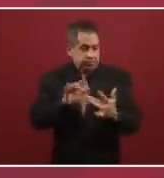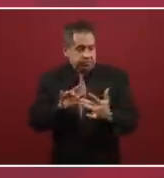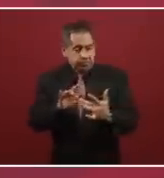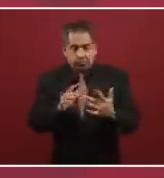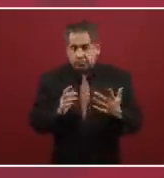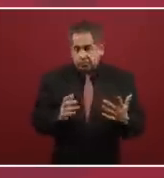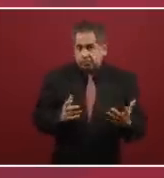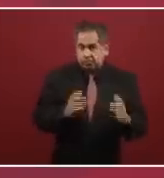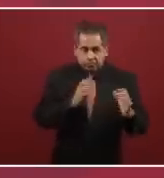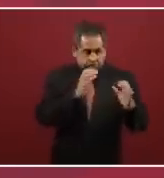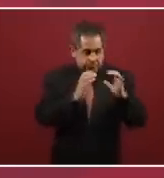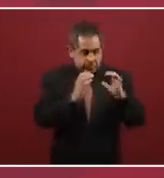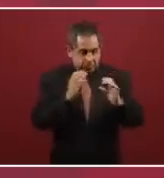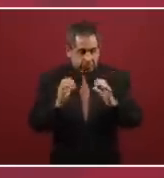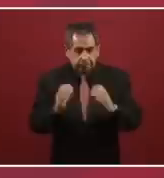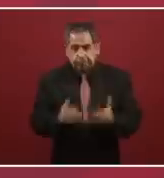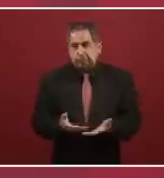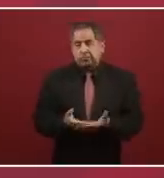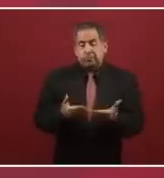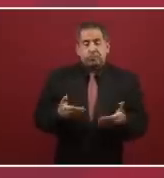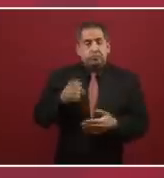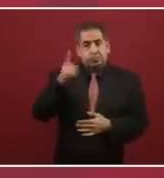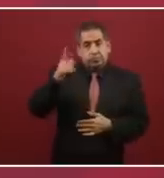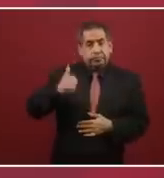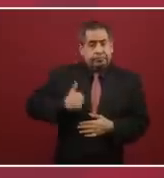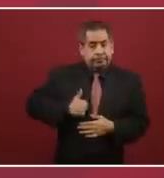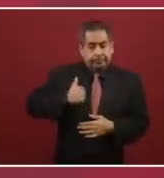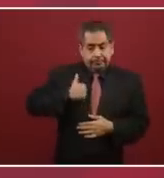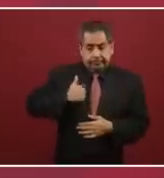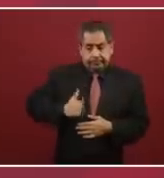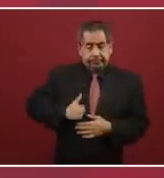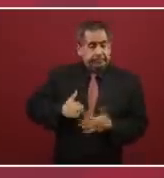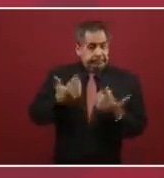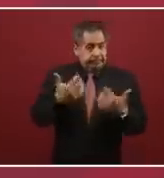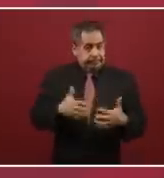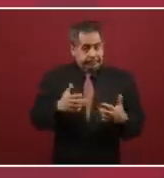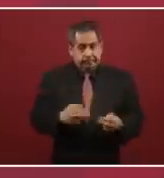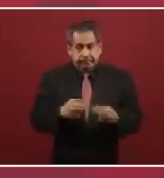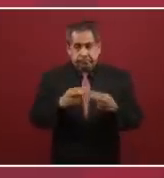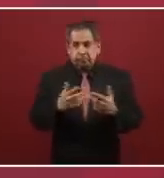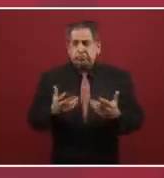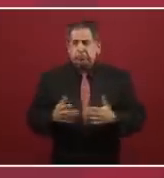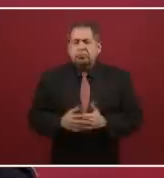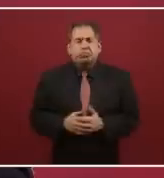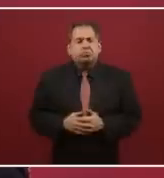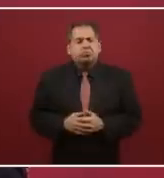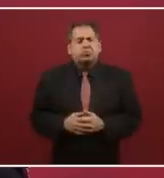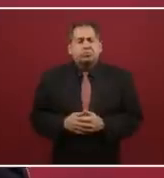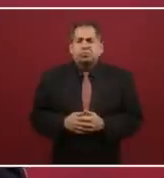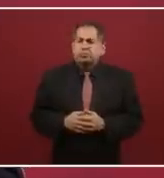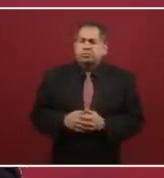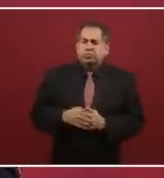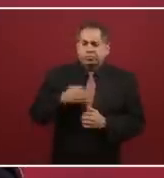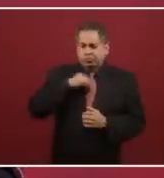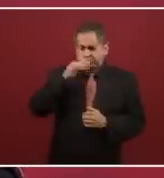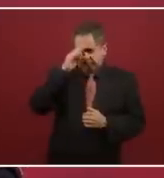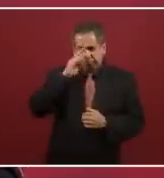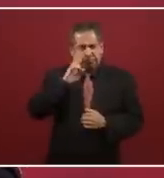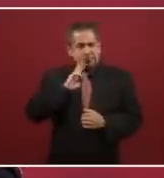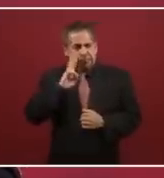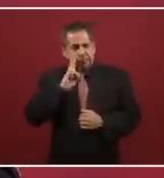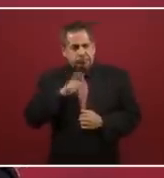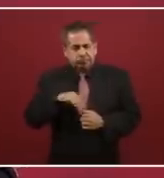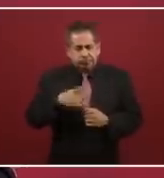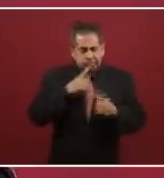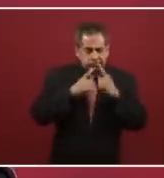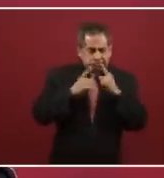En este caso, esta empresa canadiense, y se va a buscar que mediante la